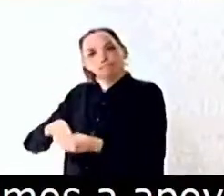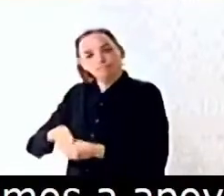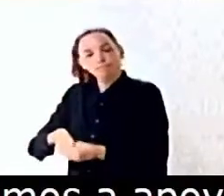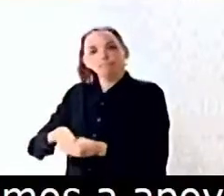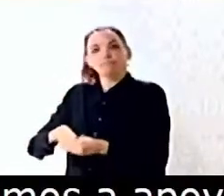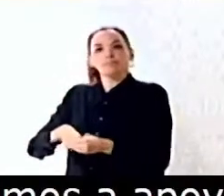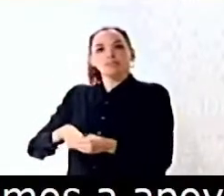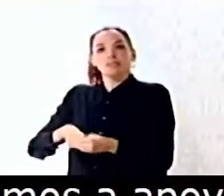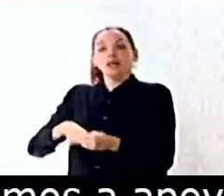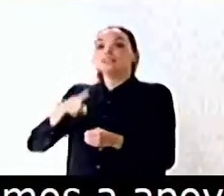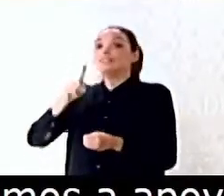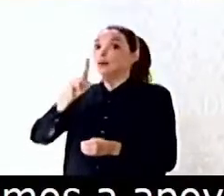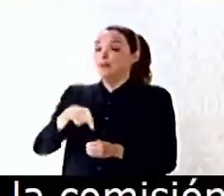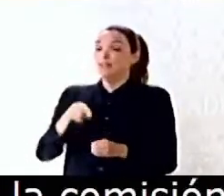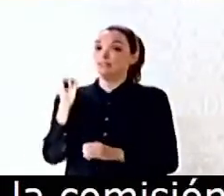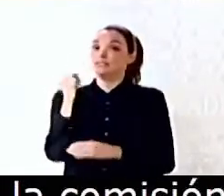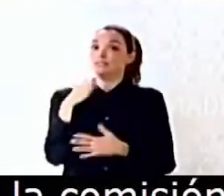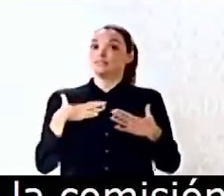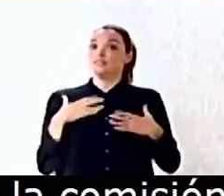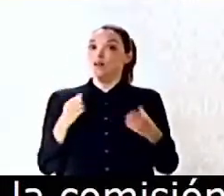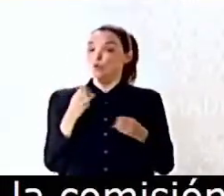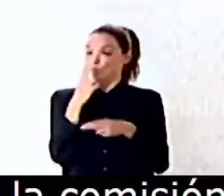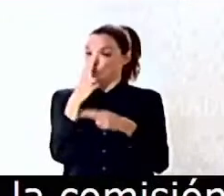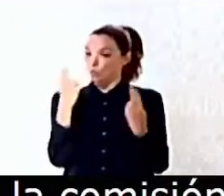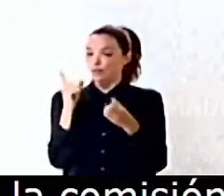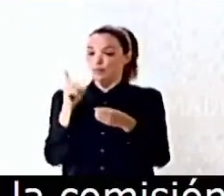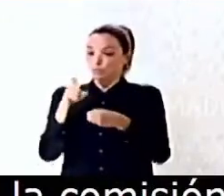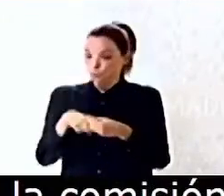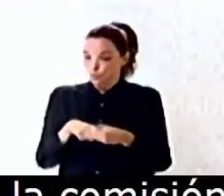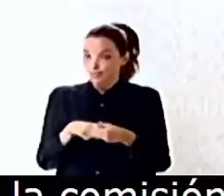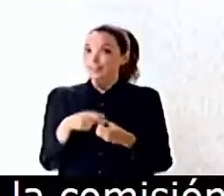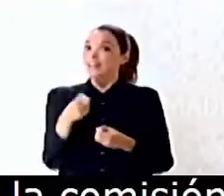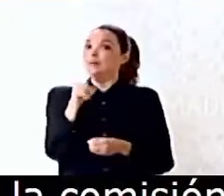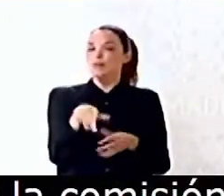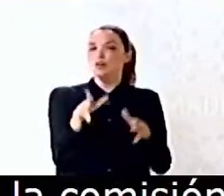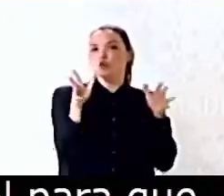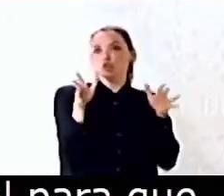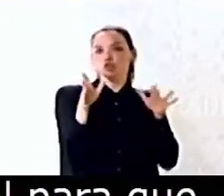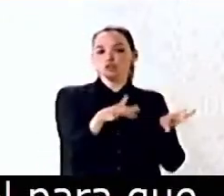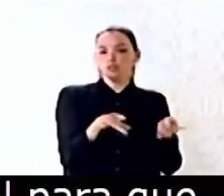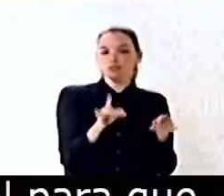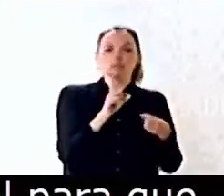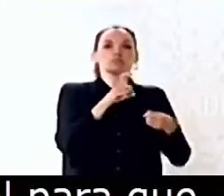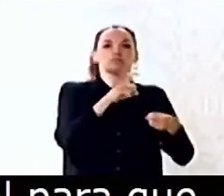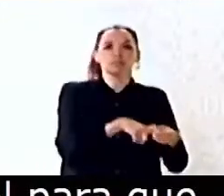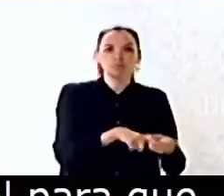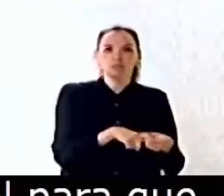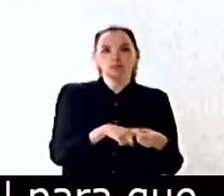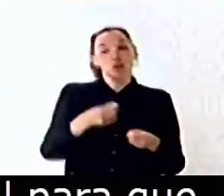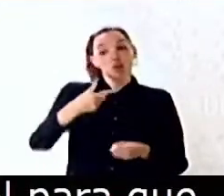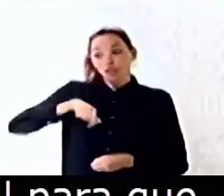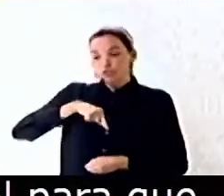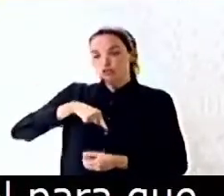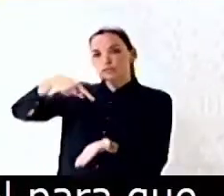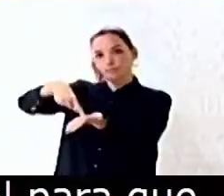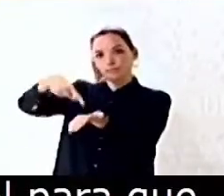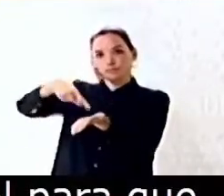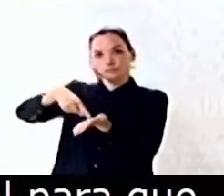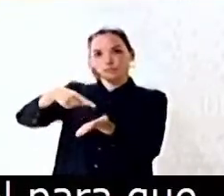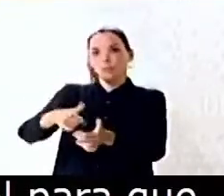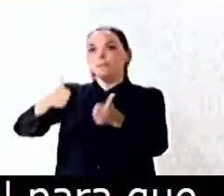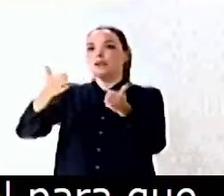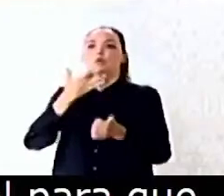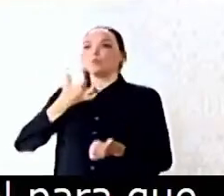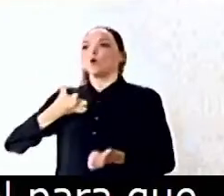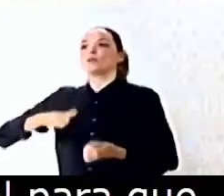de Salud Pública y en el seno del Consejo Interterritorial para que pesen mucho más los indicadores de UCI que los indicadores de incidencia, por